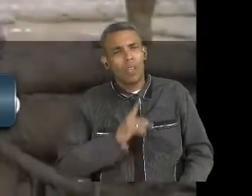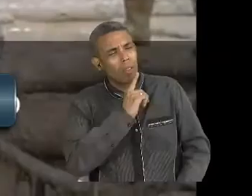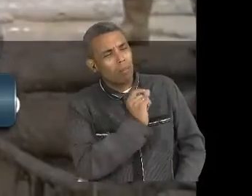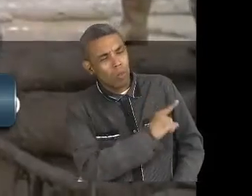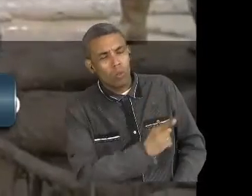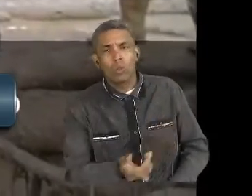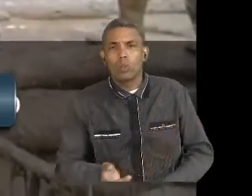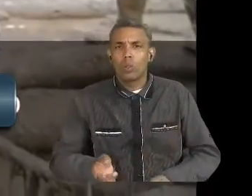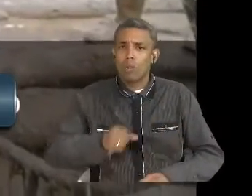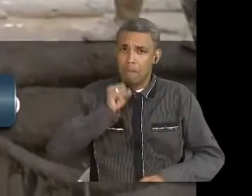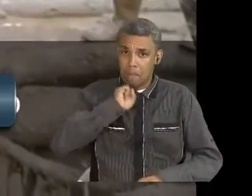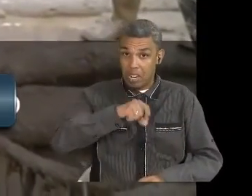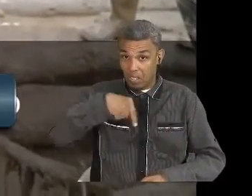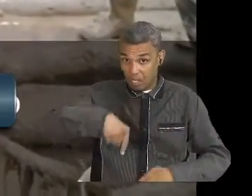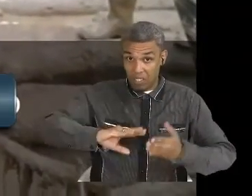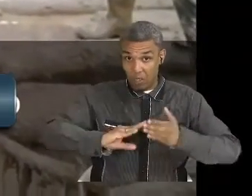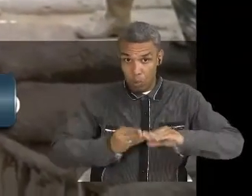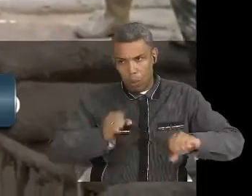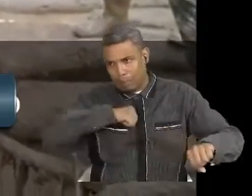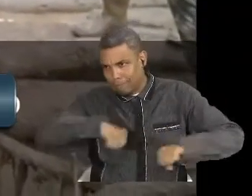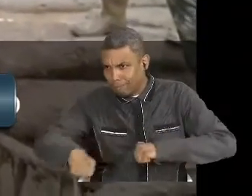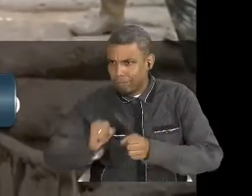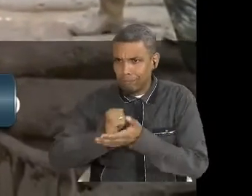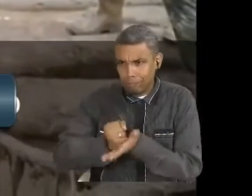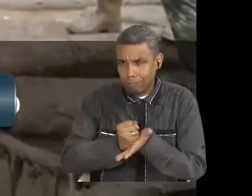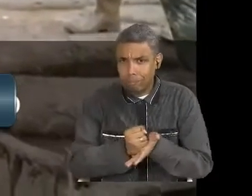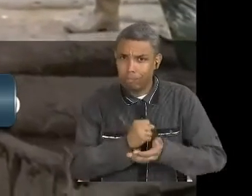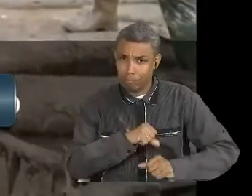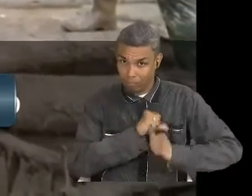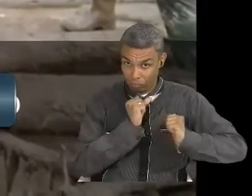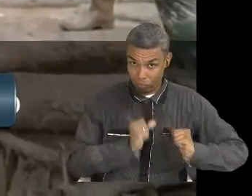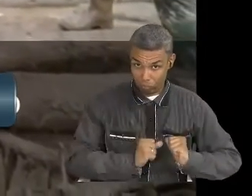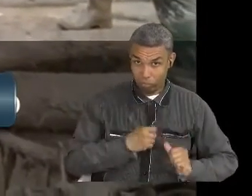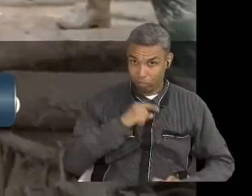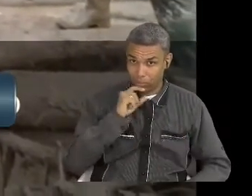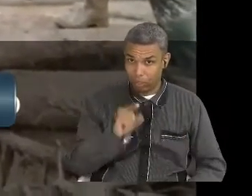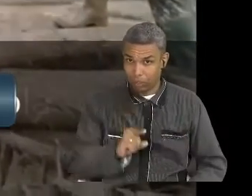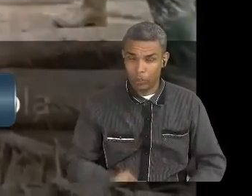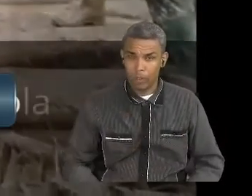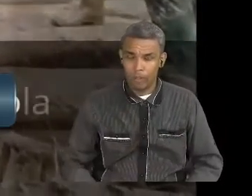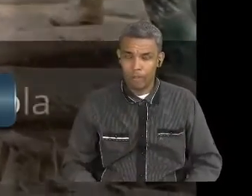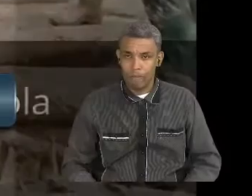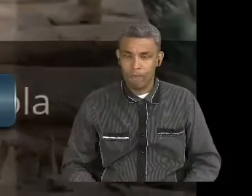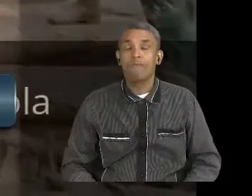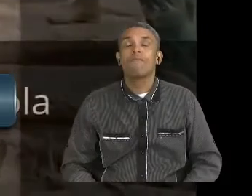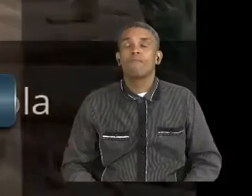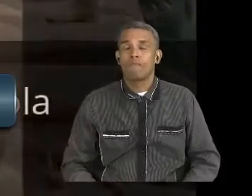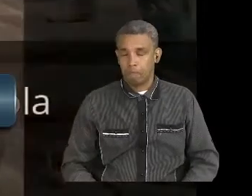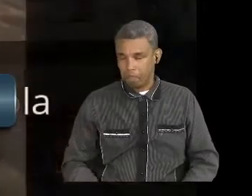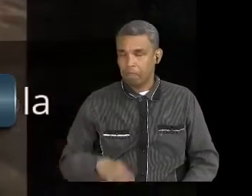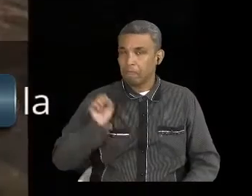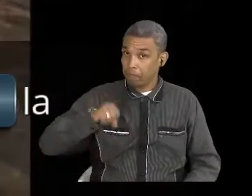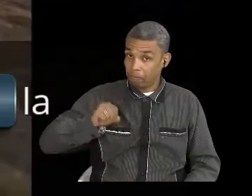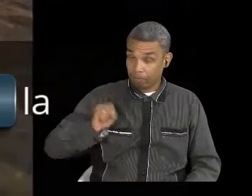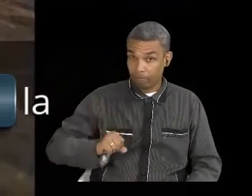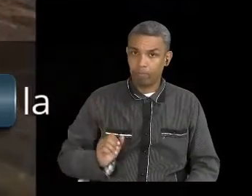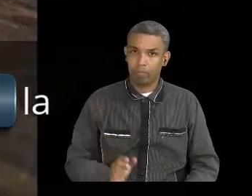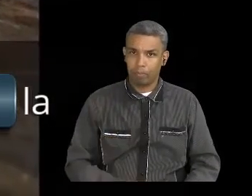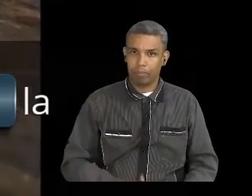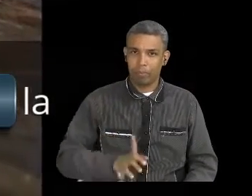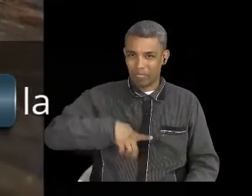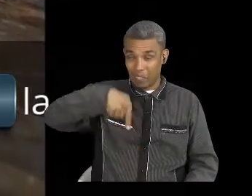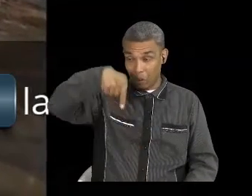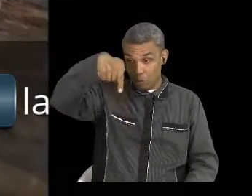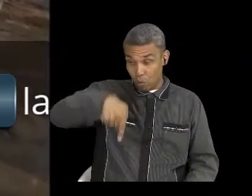la situación? Muy bien, por esa parte ha sido muy satisfactorio, pensando de que desde hoy, en el día de hoy,